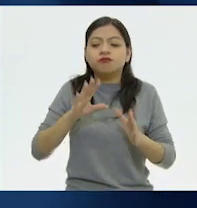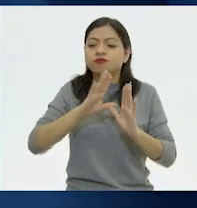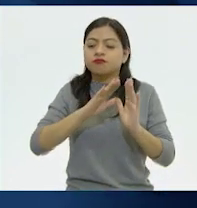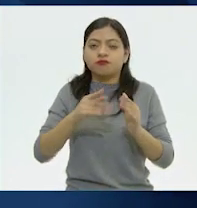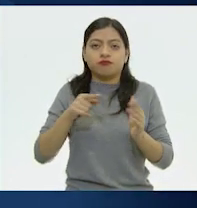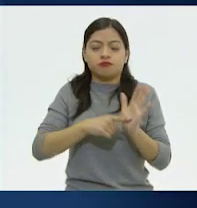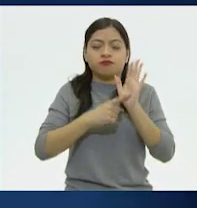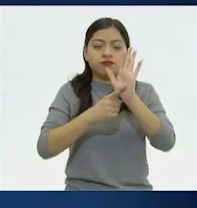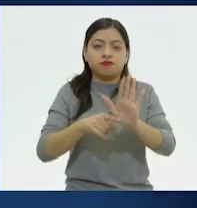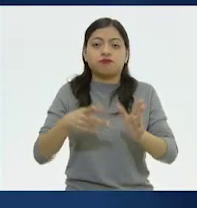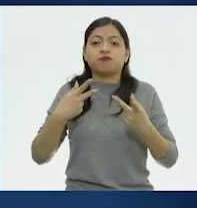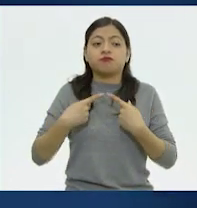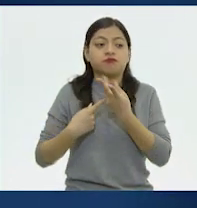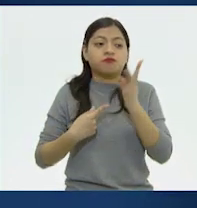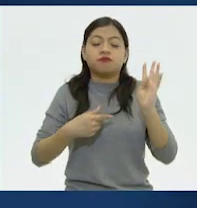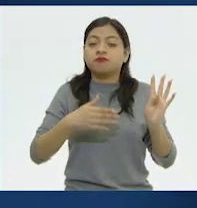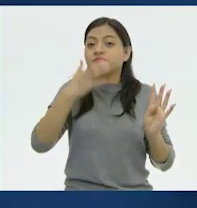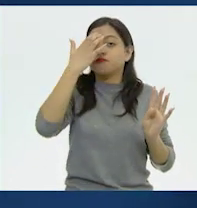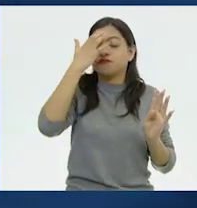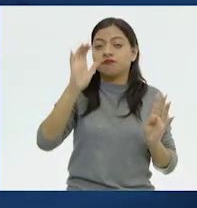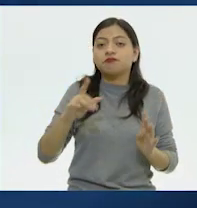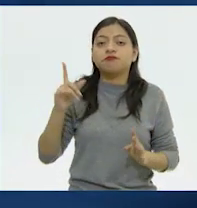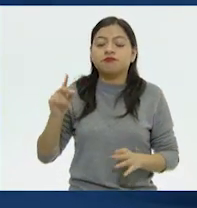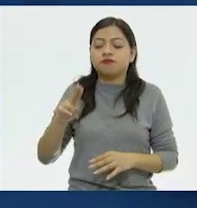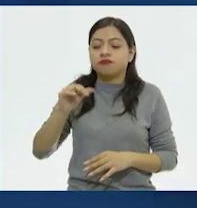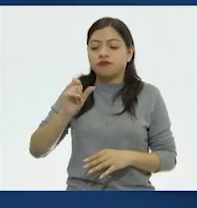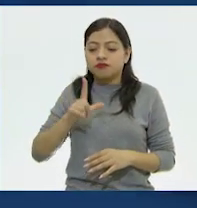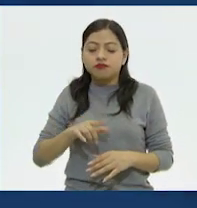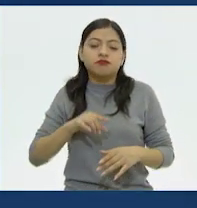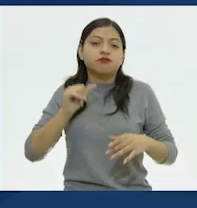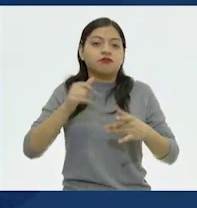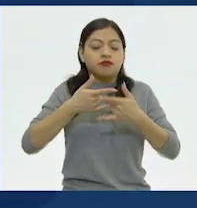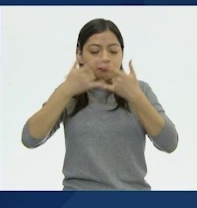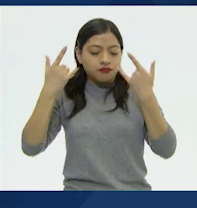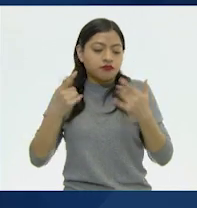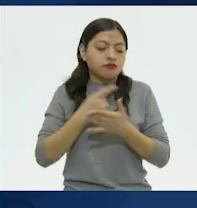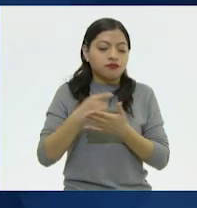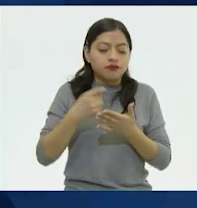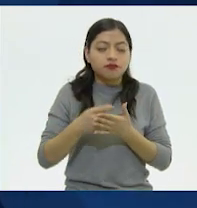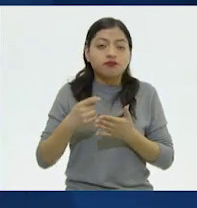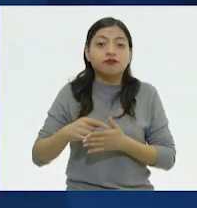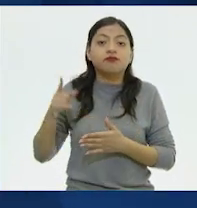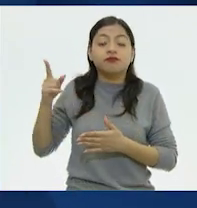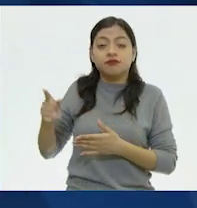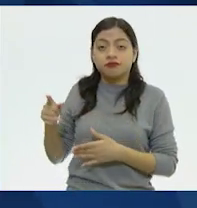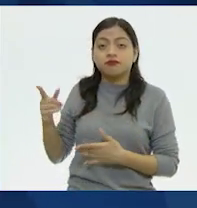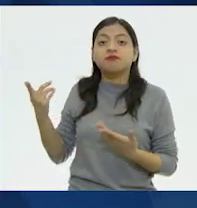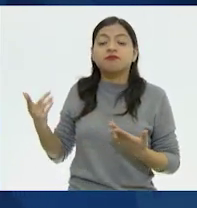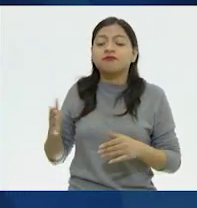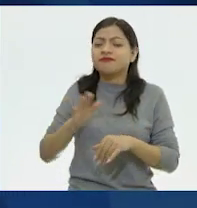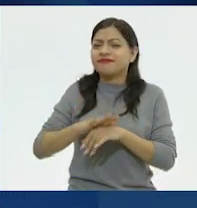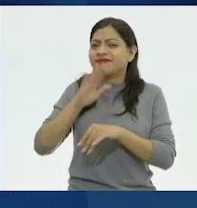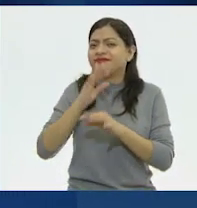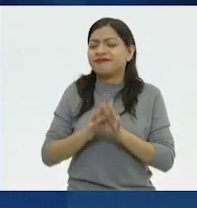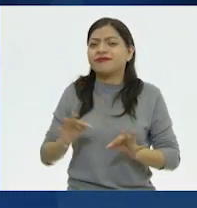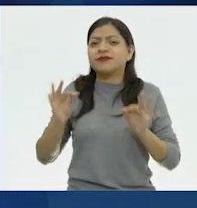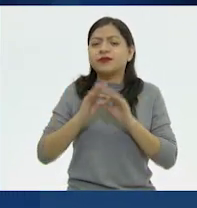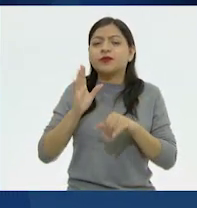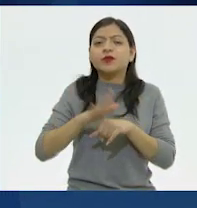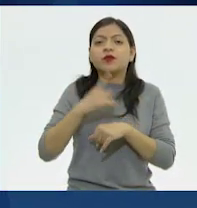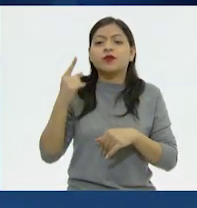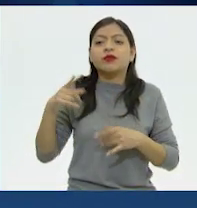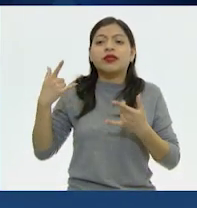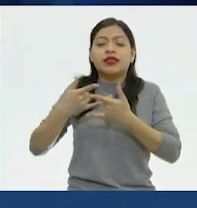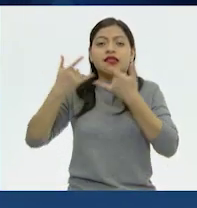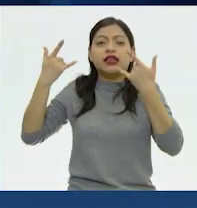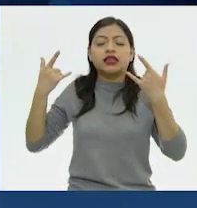época. Novelista, cuentista, fotógrafo y editor, a Rulfo se le reconoce sobre todo por su volumen de cuentos